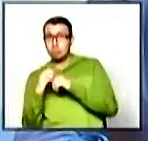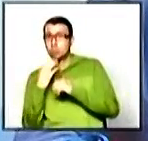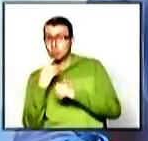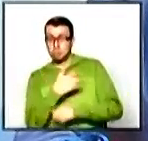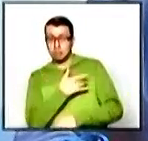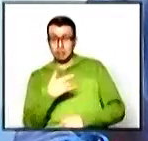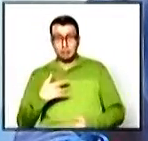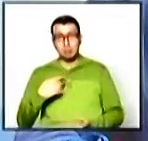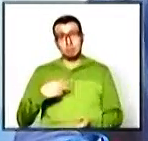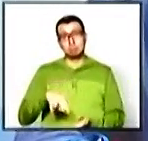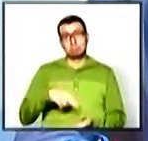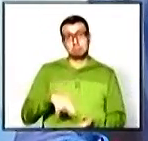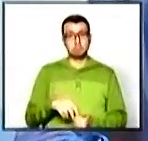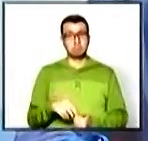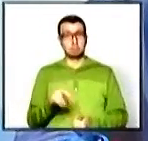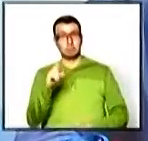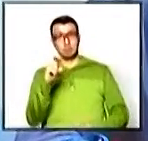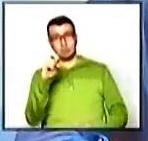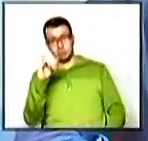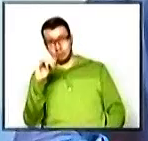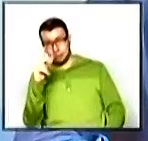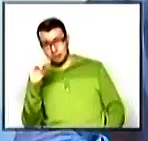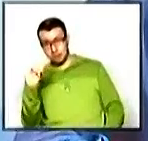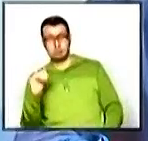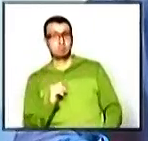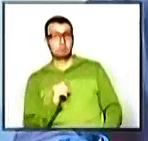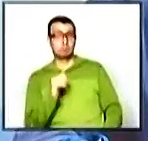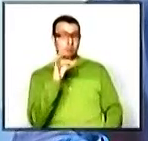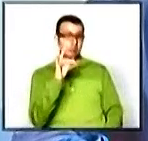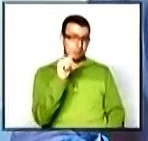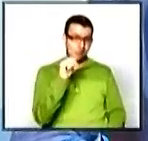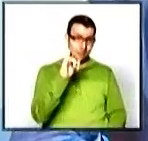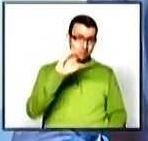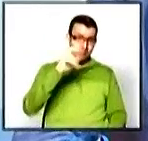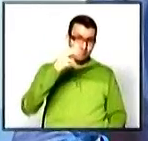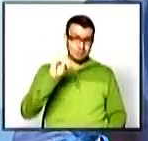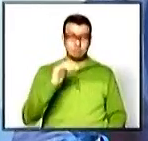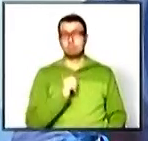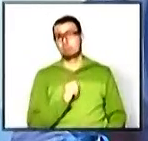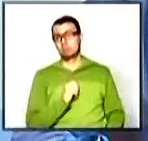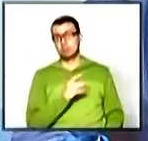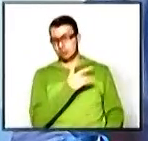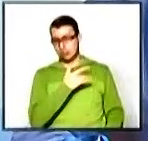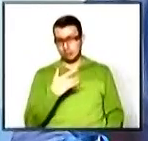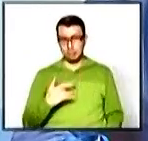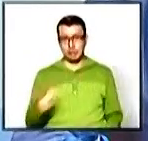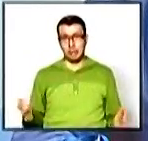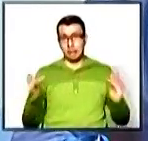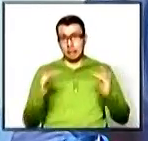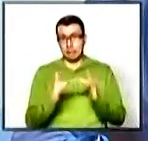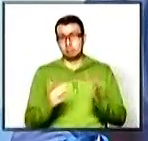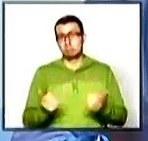el reiki, el tai chi, la terapia reconectiva, la regresión,